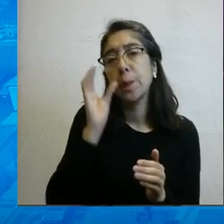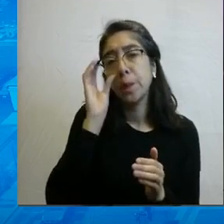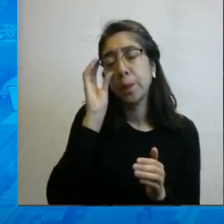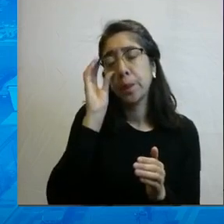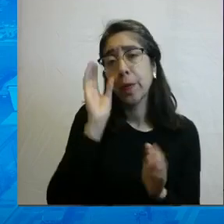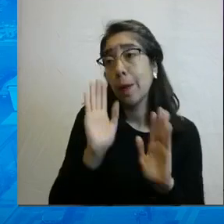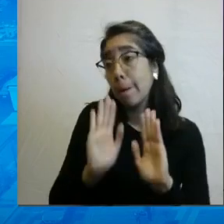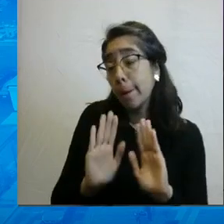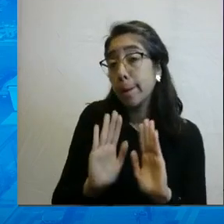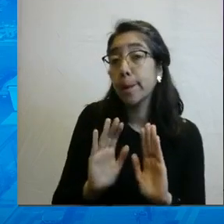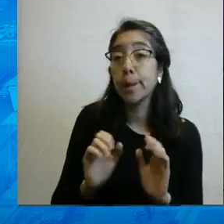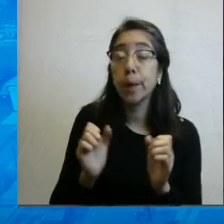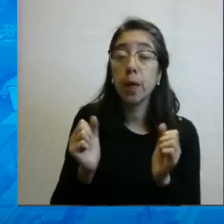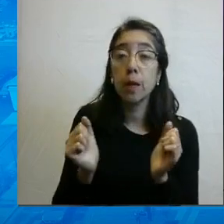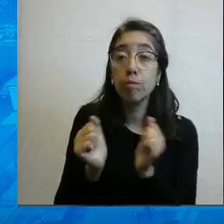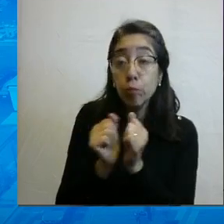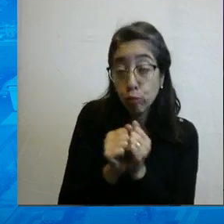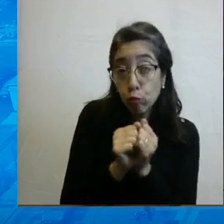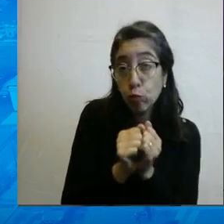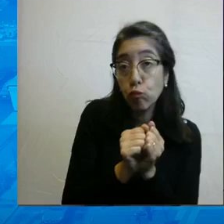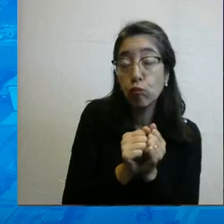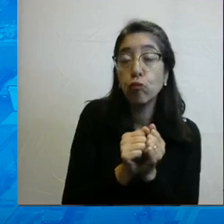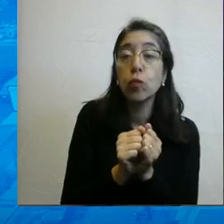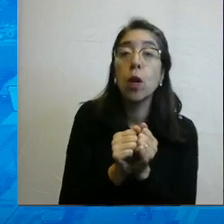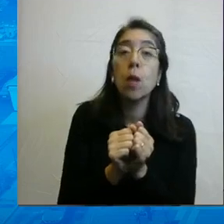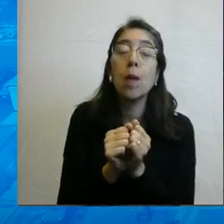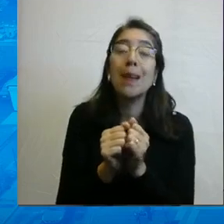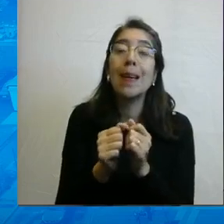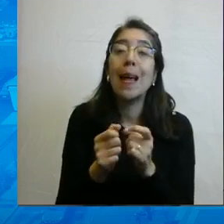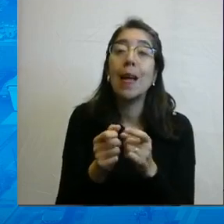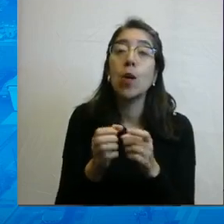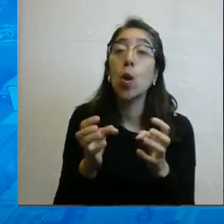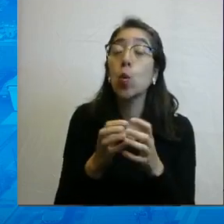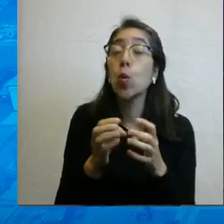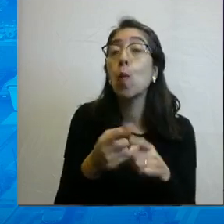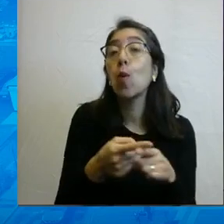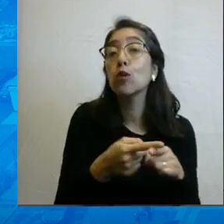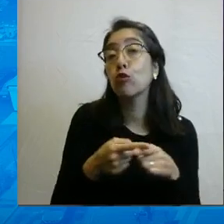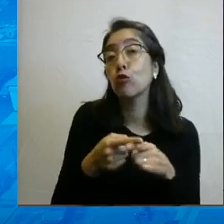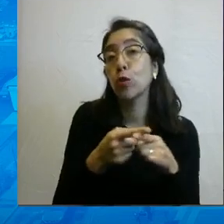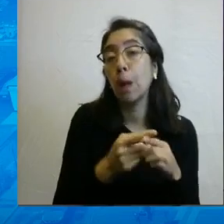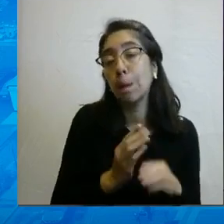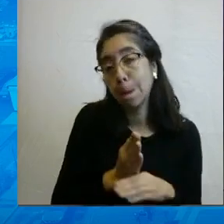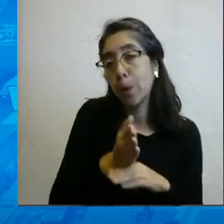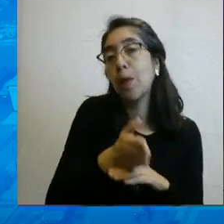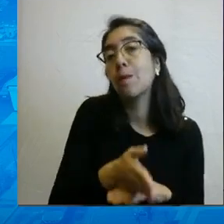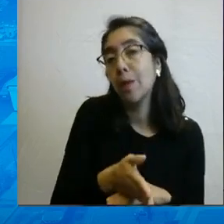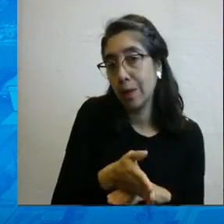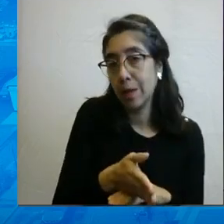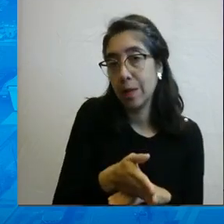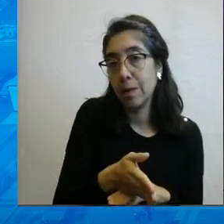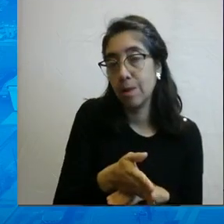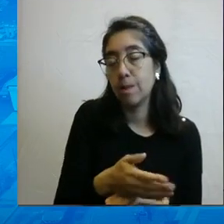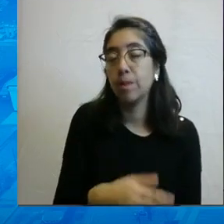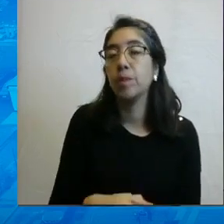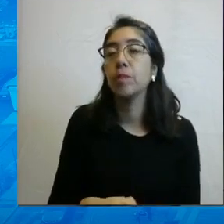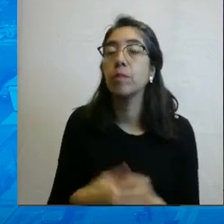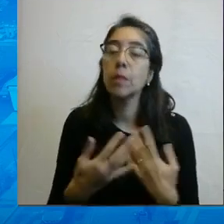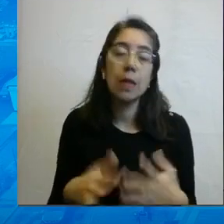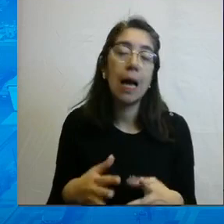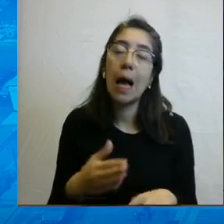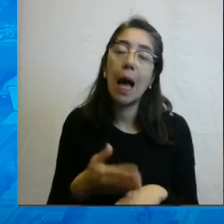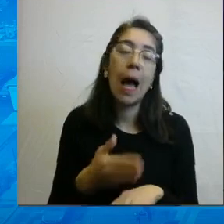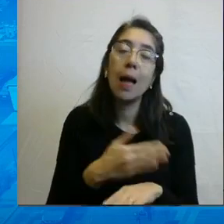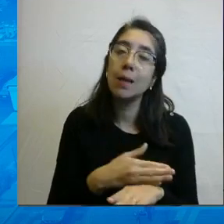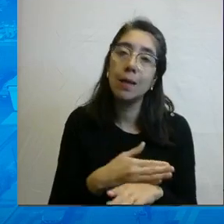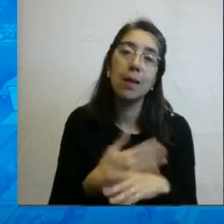tomado por el equipo social podamos actuar de manera bien, bien rápida. Al menos nuestros equipos en general están preparados para reaccionar ante este tipo de situaciones que al